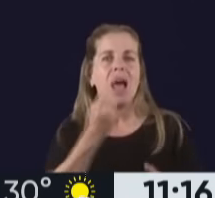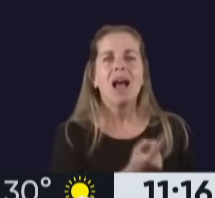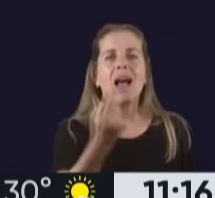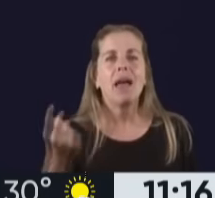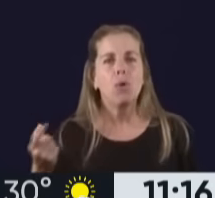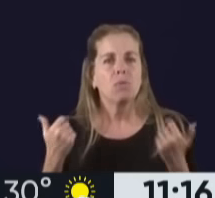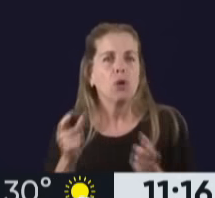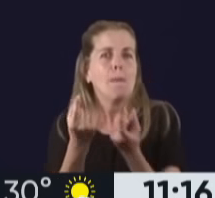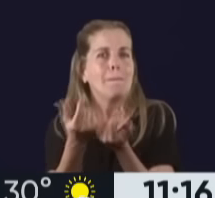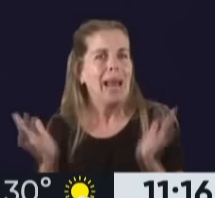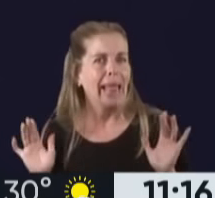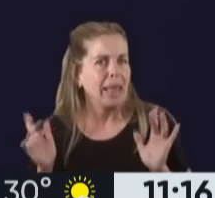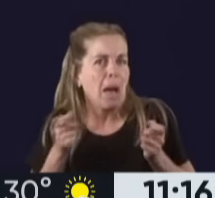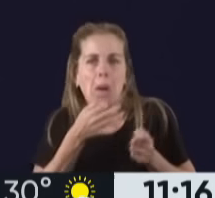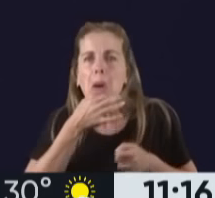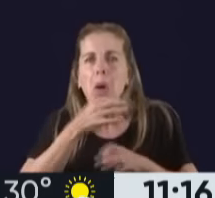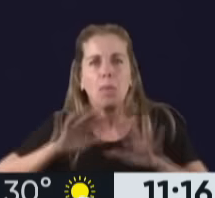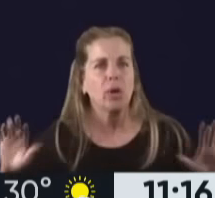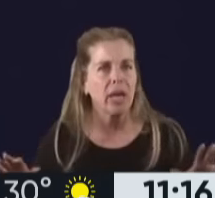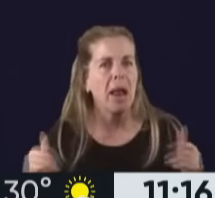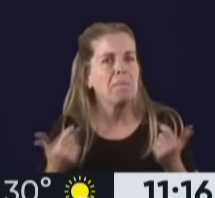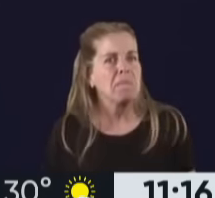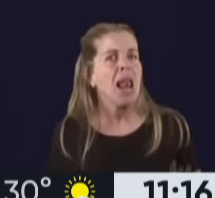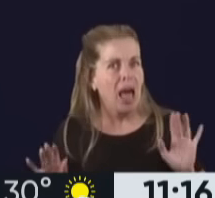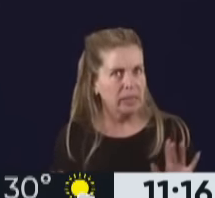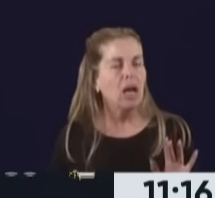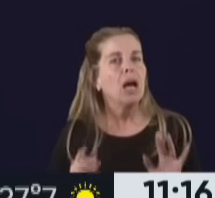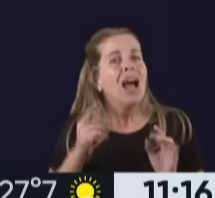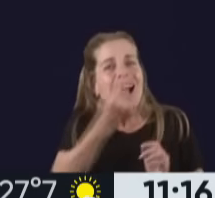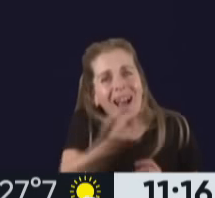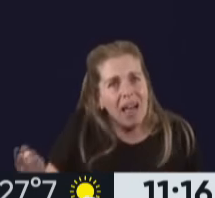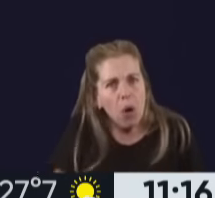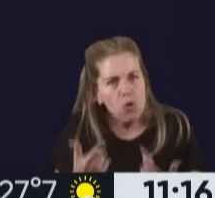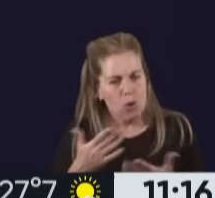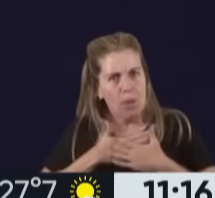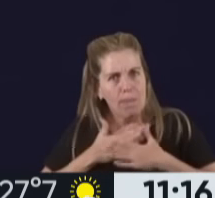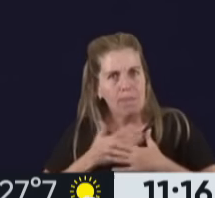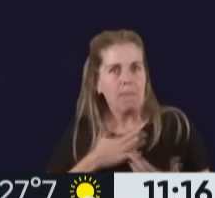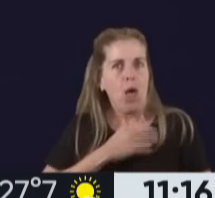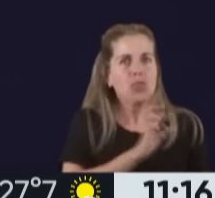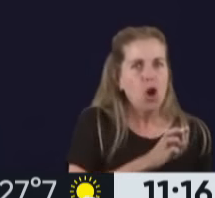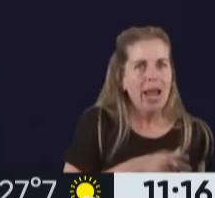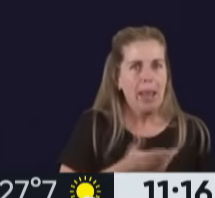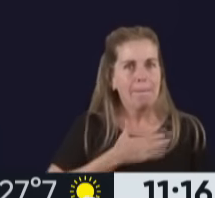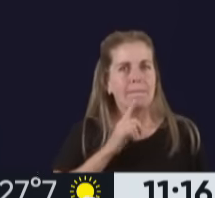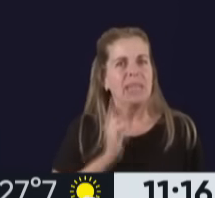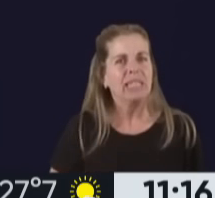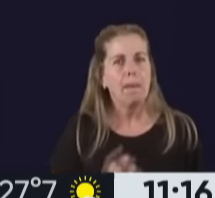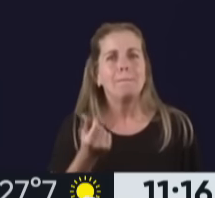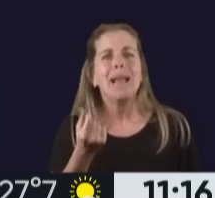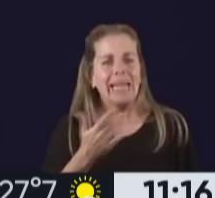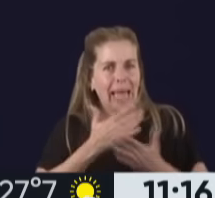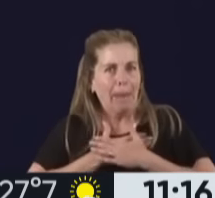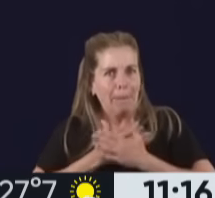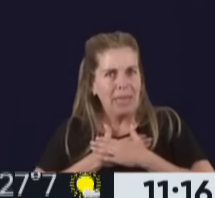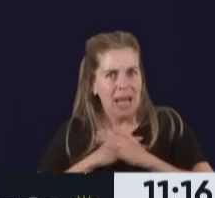sin darle explicaciones a nadie. Con el nuevo esquema, lo tuyo es tuyo. Tus dólares, tu decisión. Además,